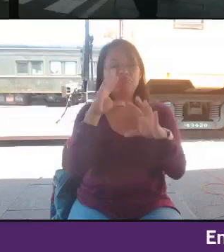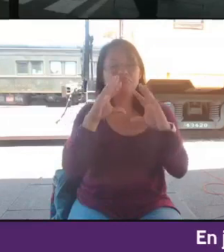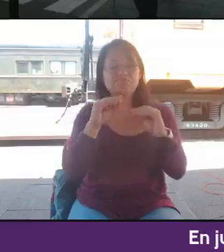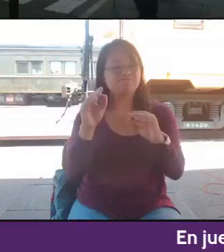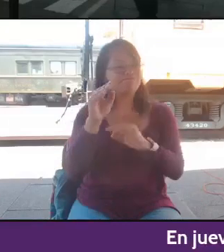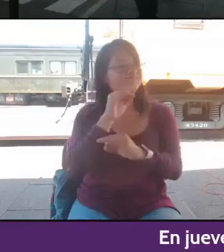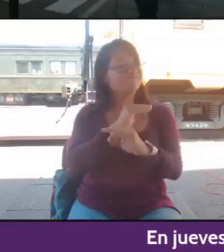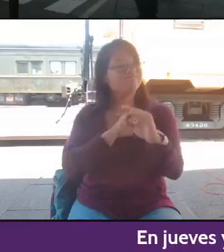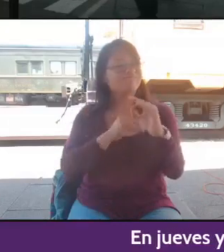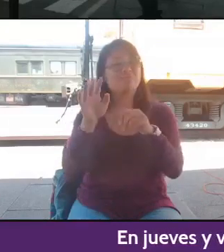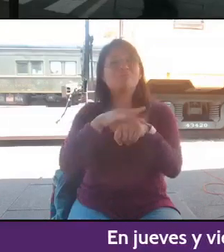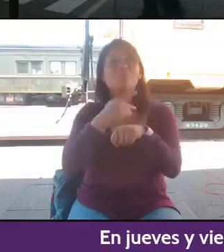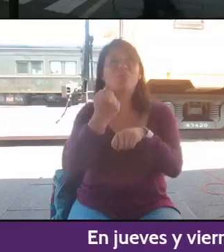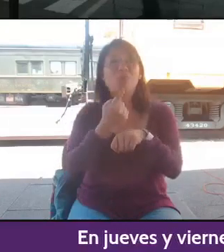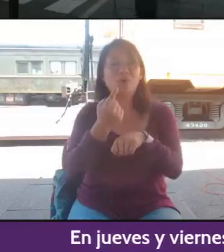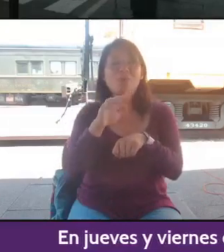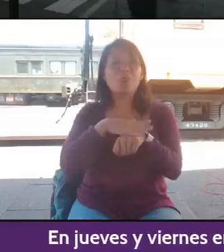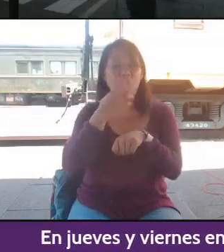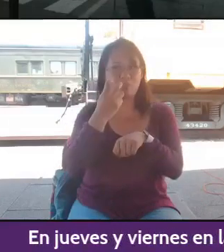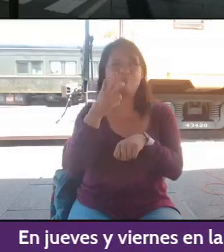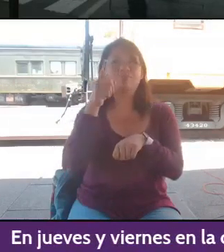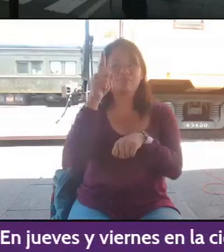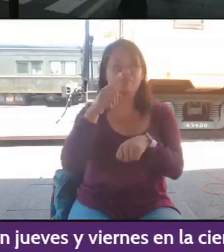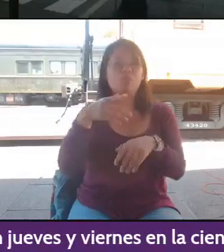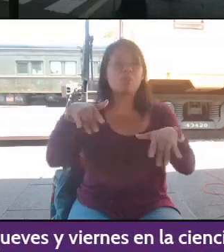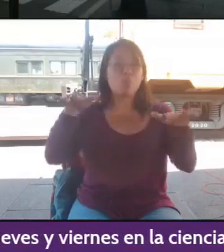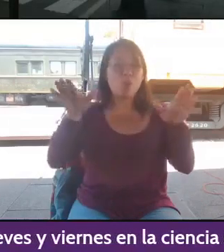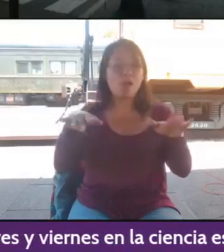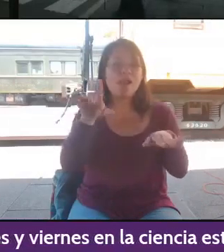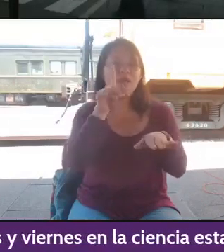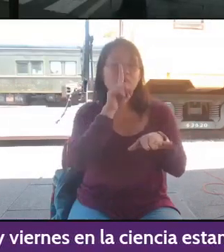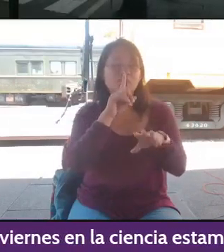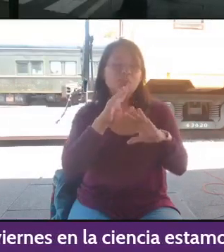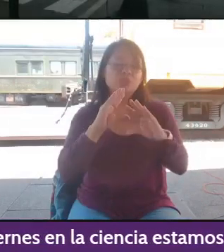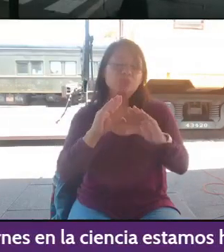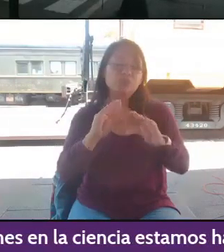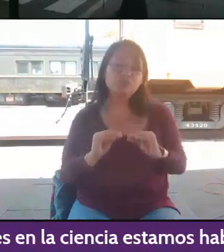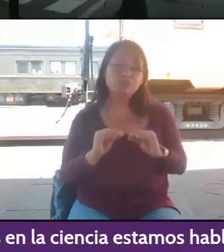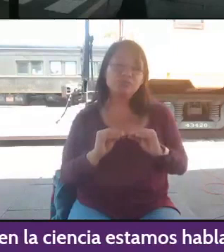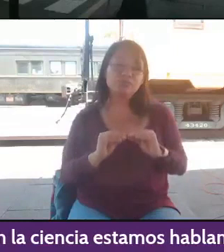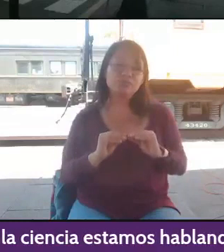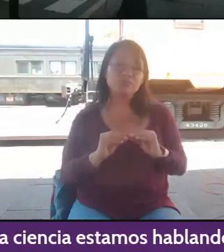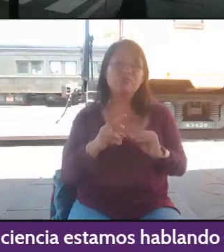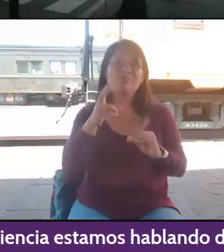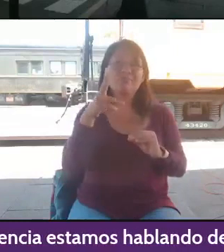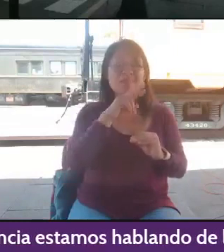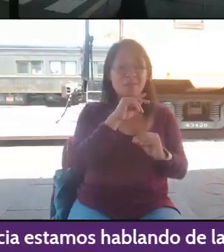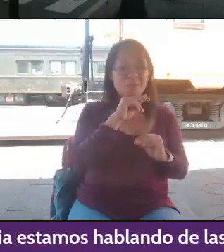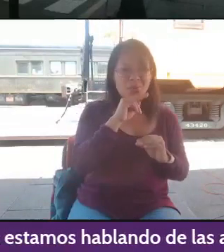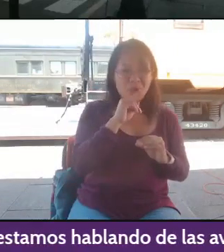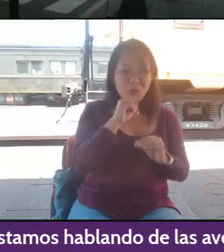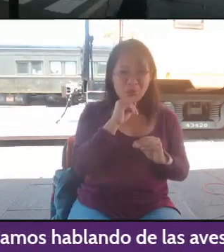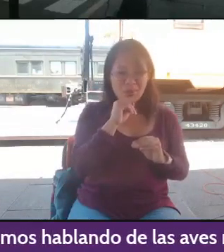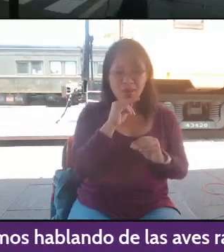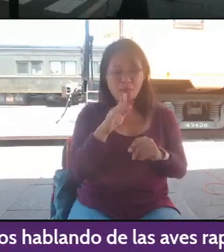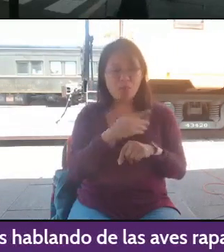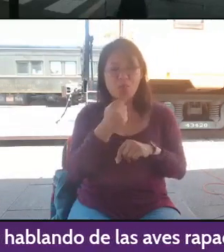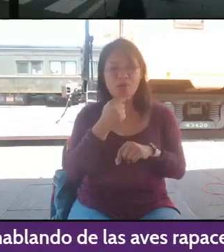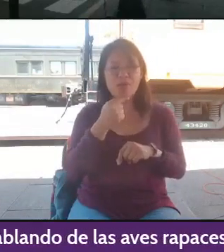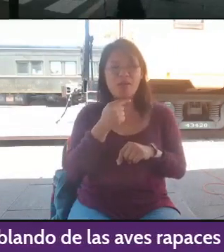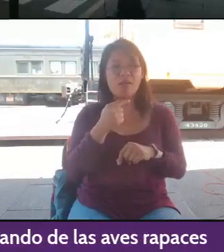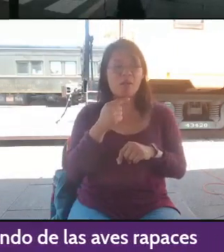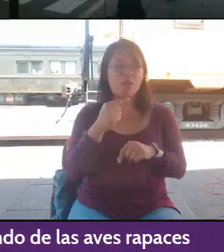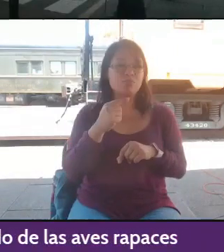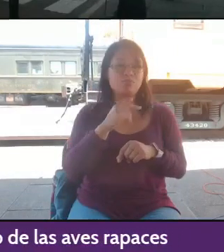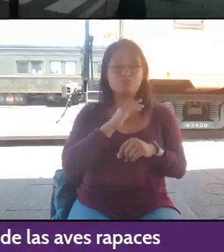de volar calladito. Como no pueden pedir todo, no se preocuparon por volar rápido. De hecho, estas aves no son de vuelos